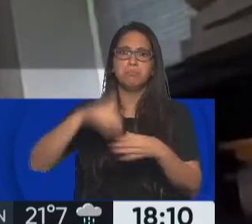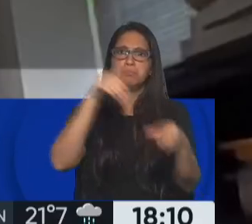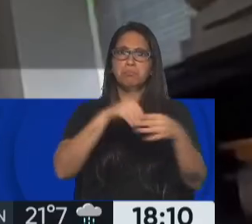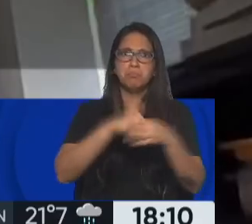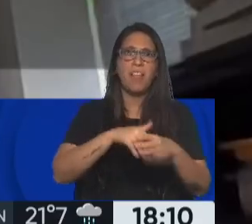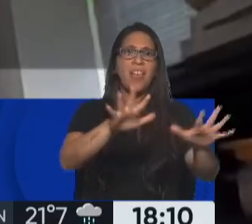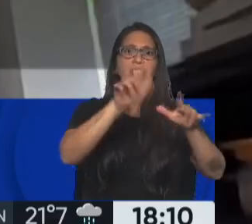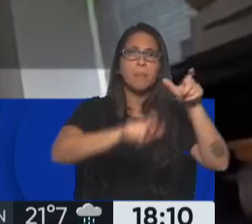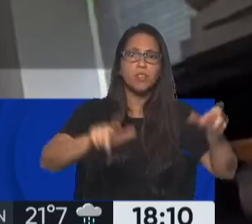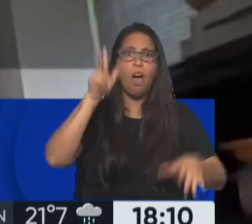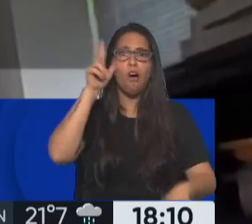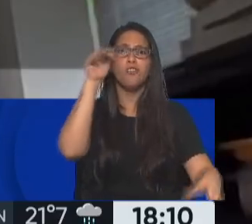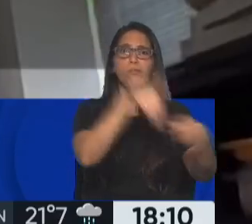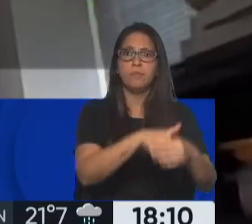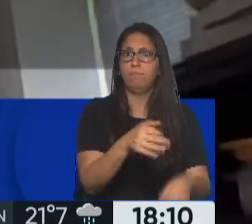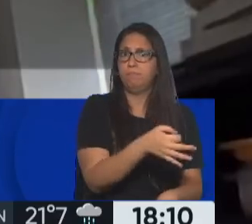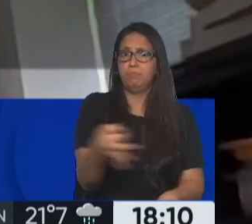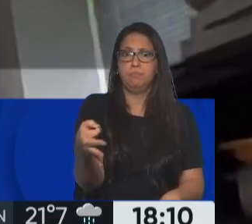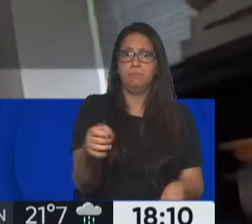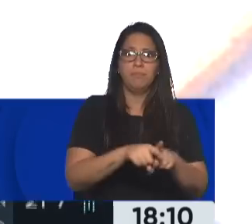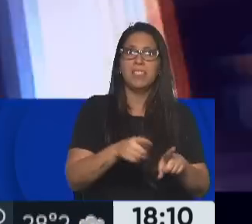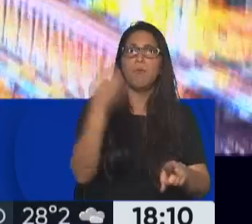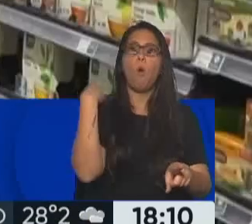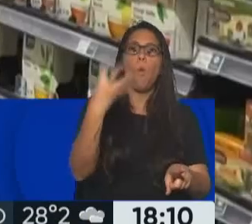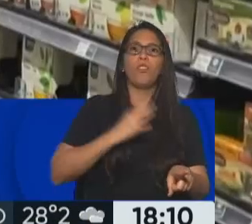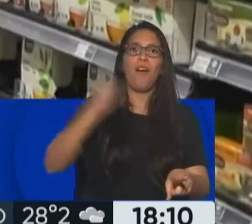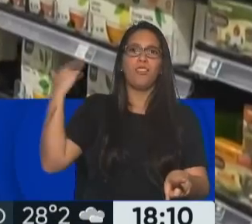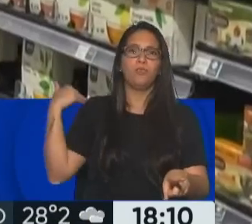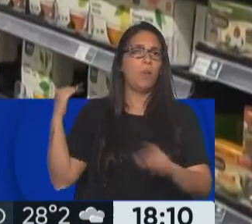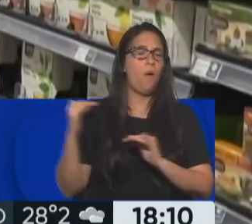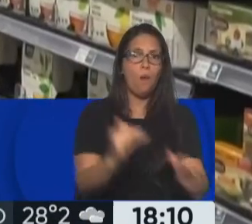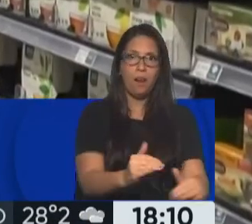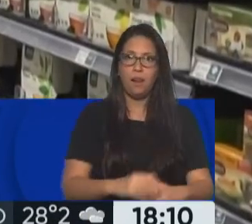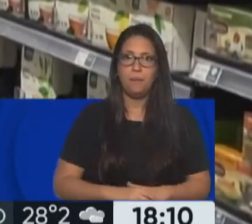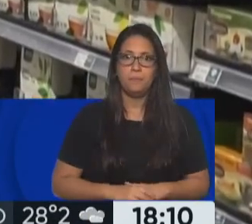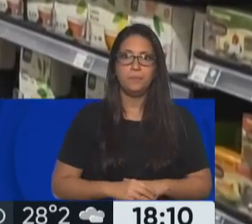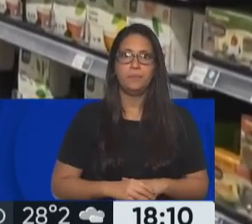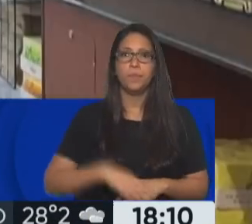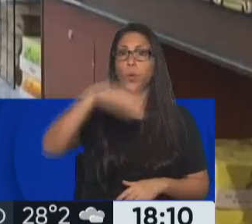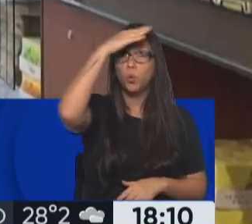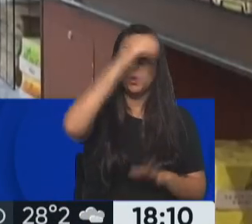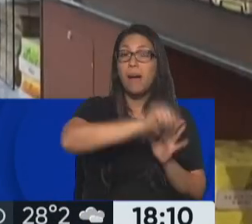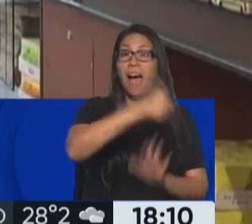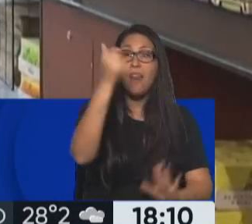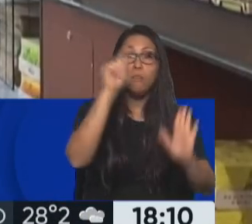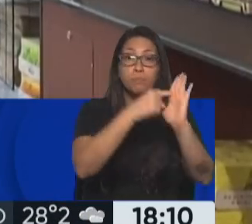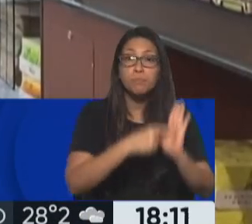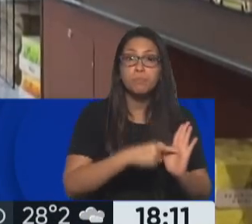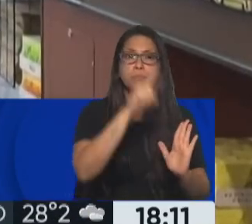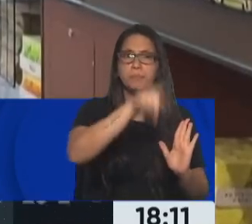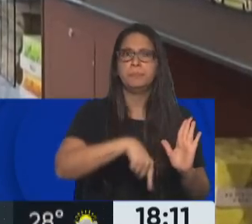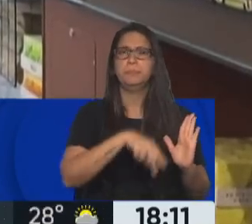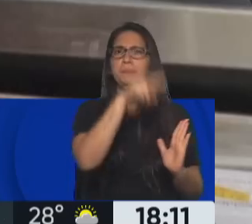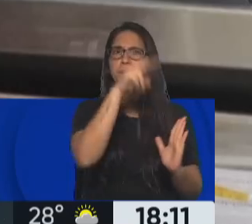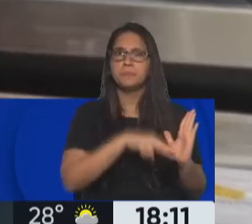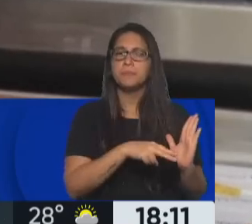almost identical to what he had gotten 4 years ago. Las claves del triunfo de Trump, según varios analistas, hay